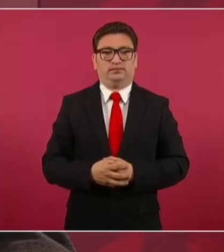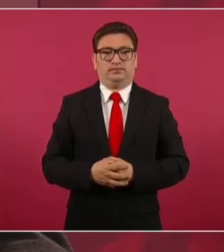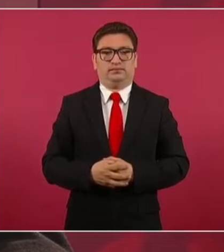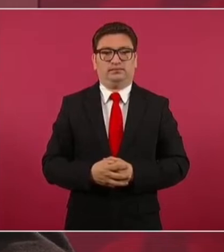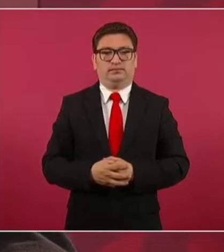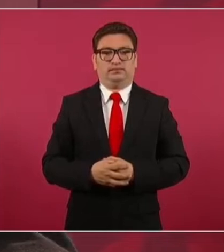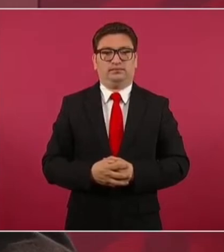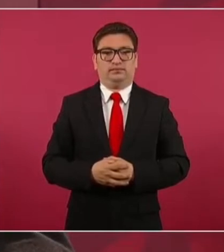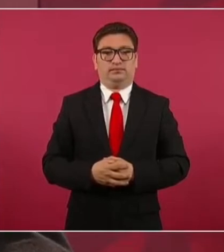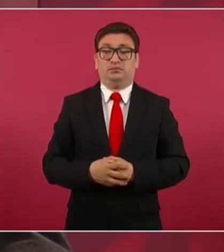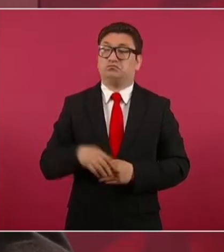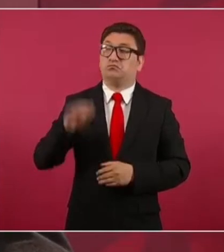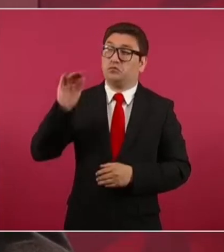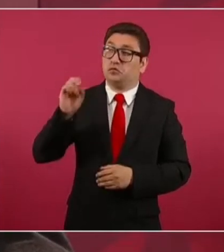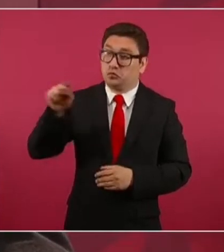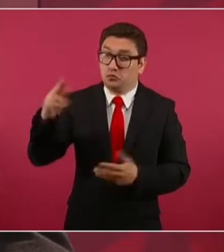Y no pasó nada.